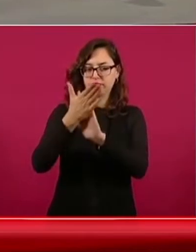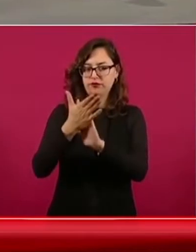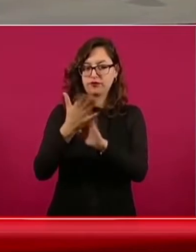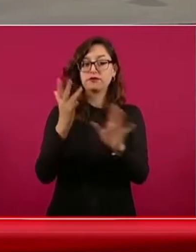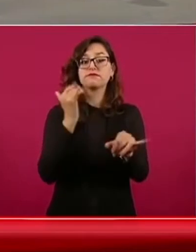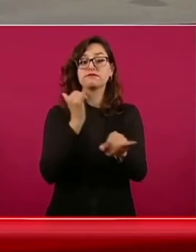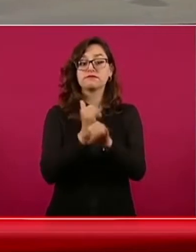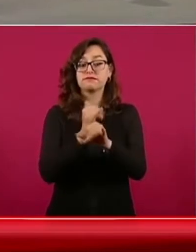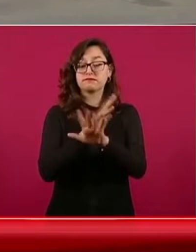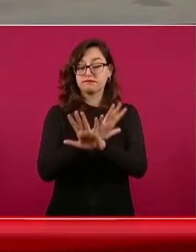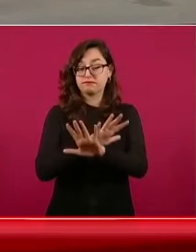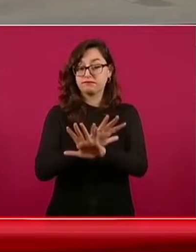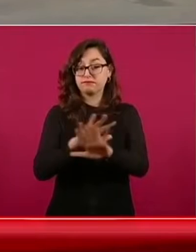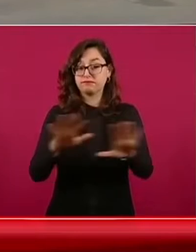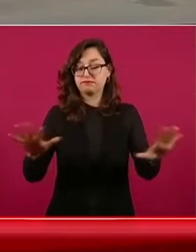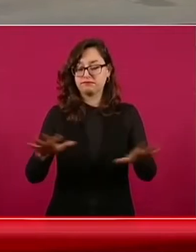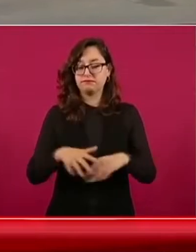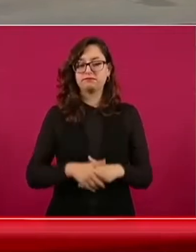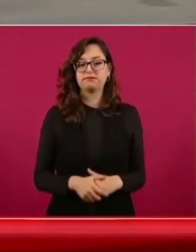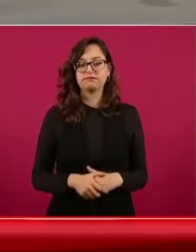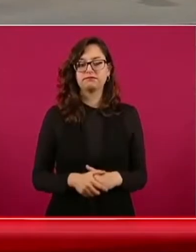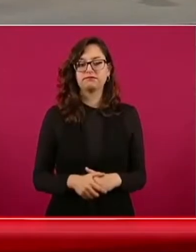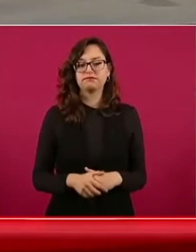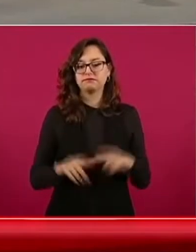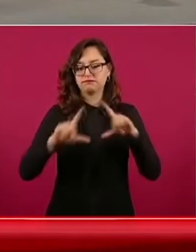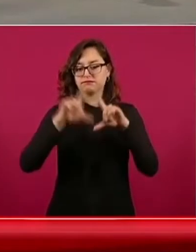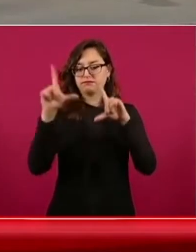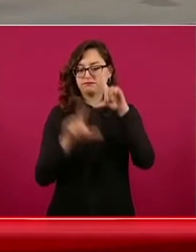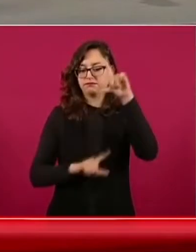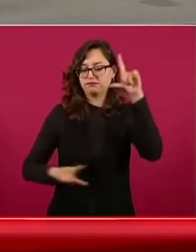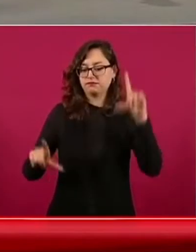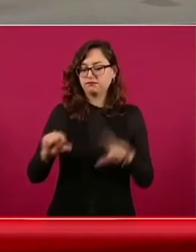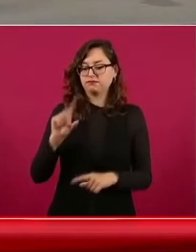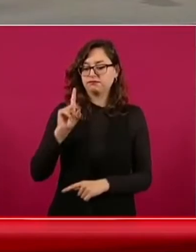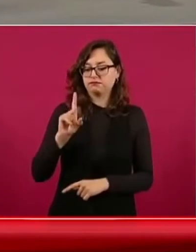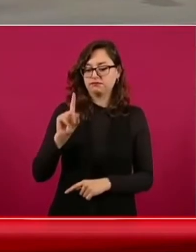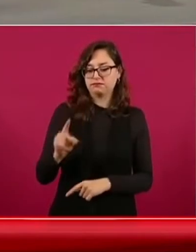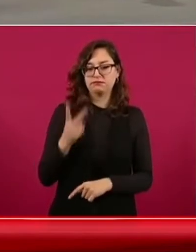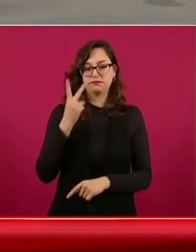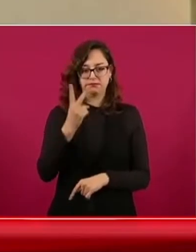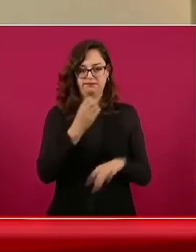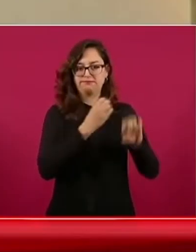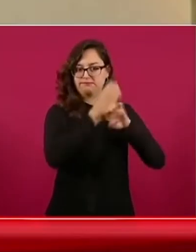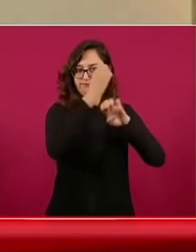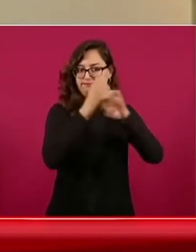Hay 19 estados de los 32